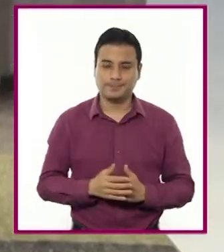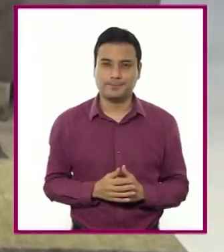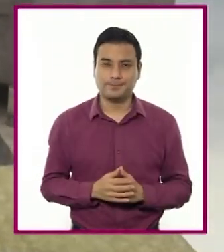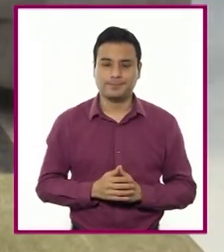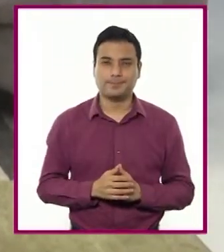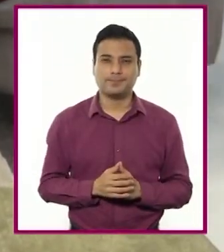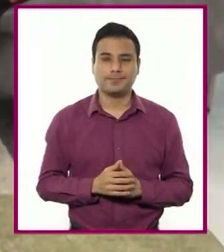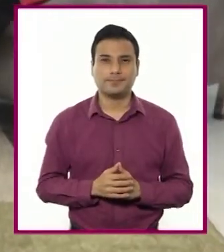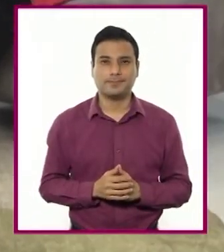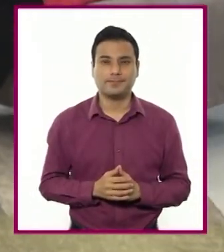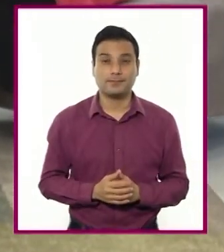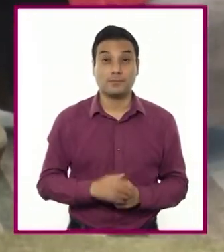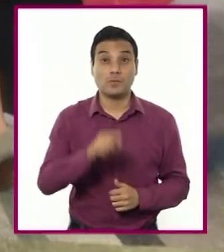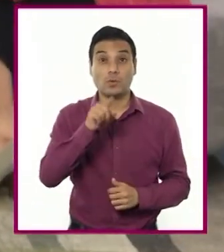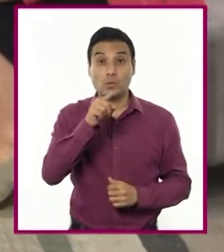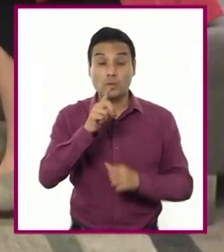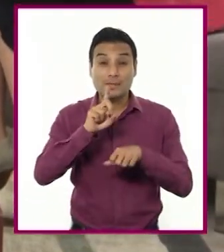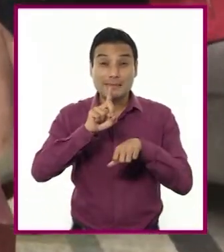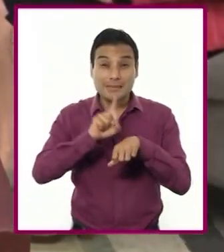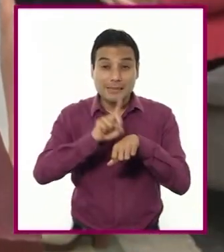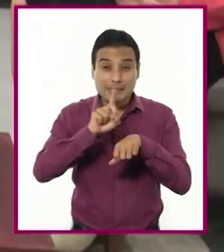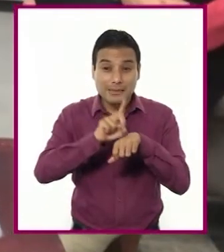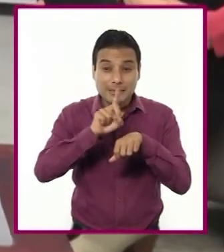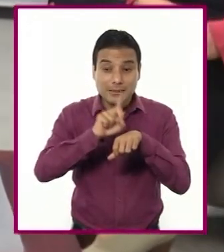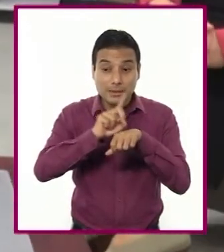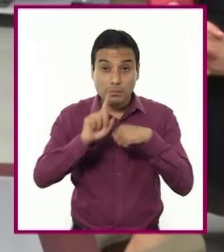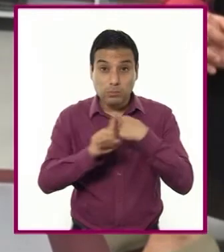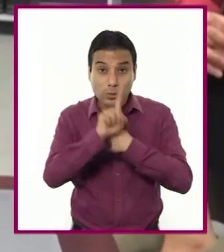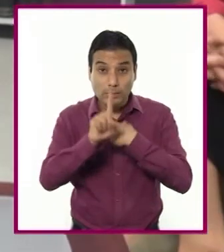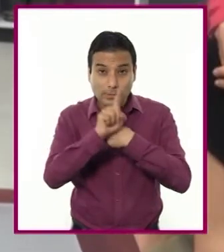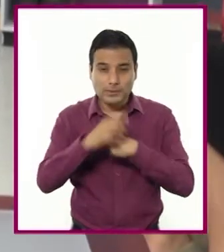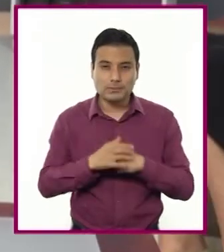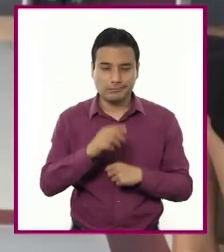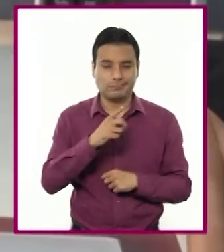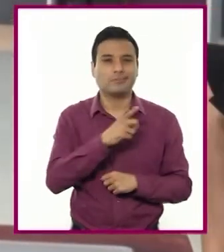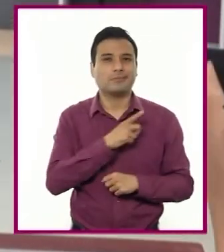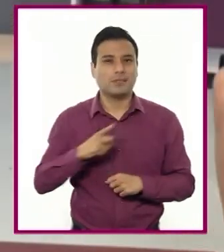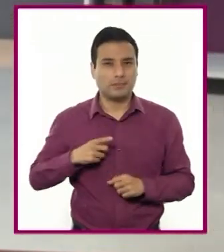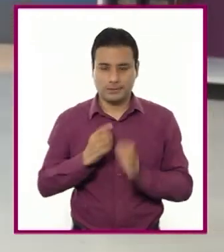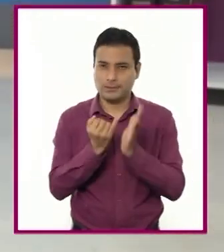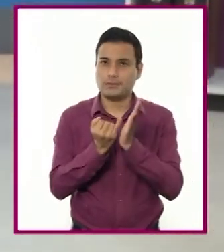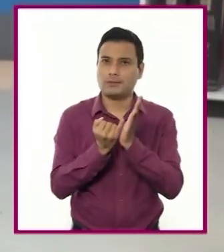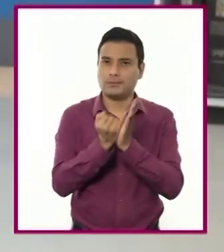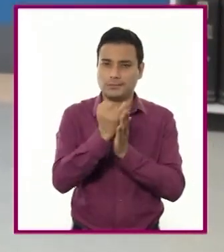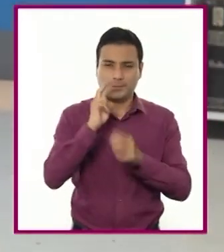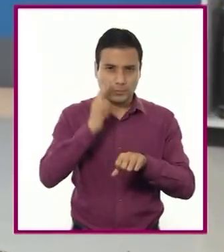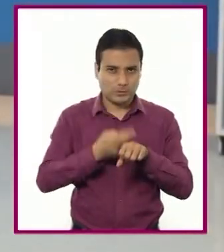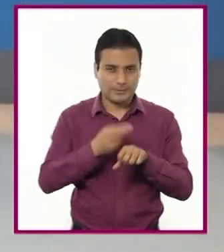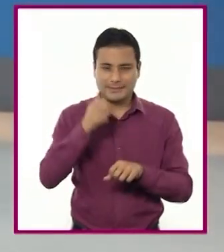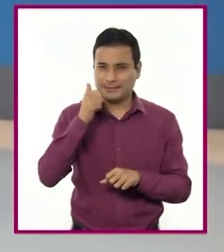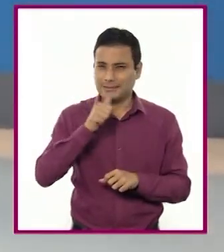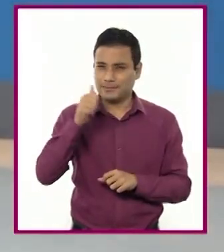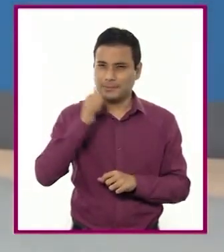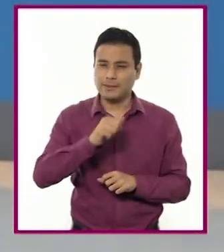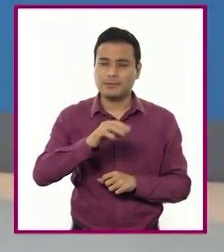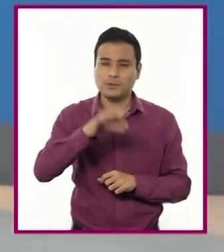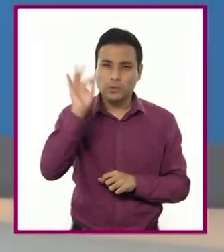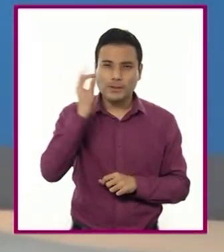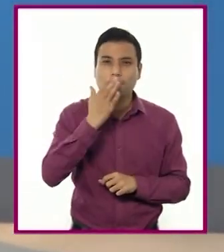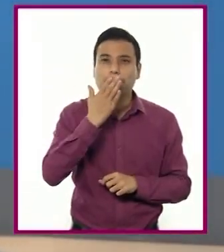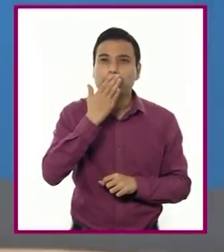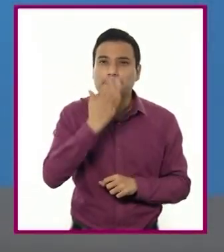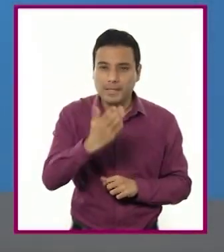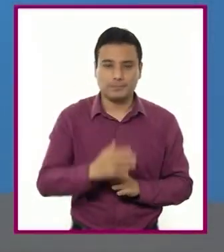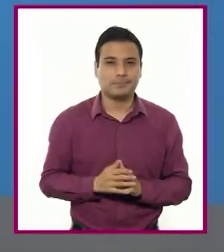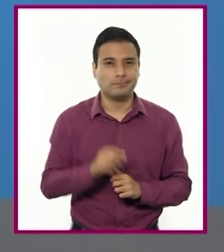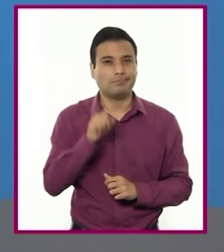Enfrentar situaciones cotidianas que requieren de decisiones responsables en la que saben qué es lo correcto e incorporarlo